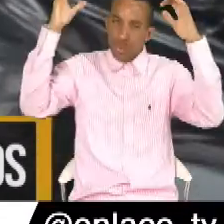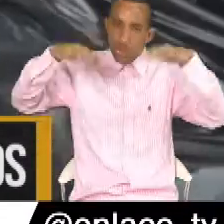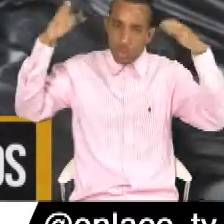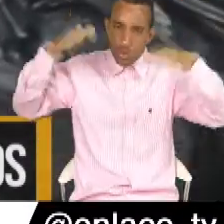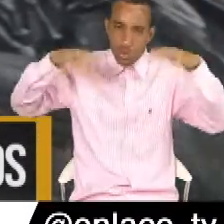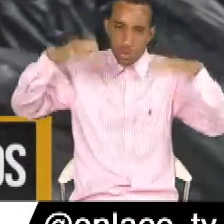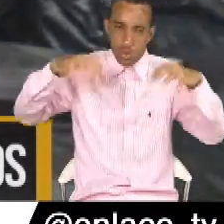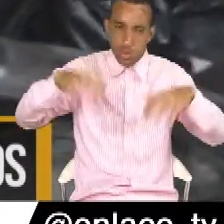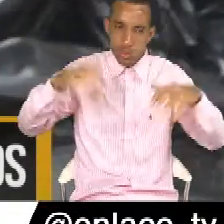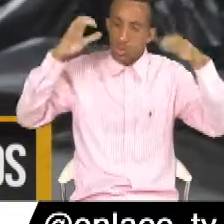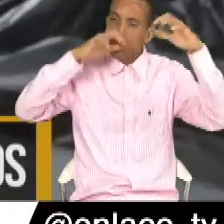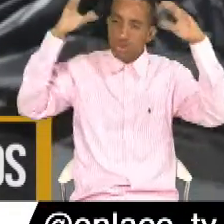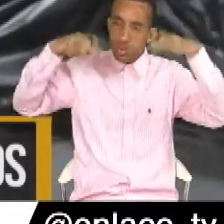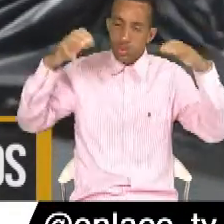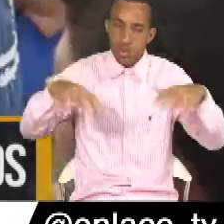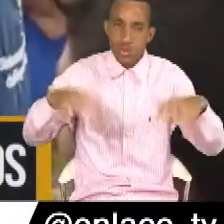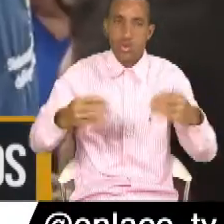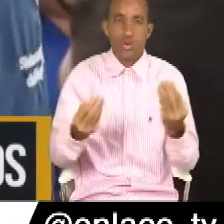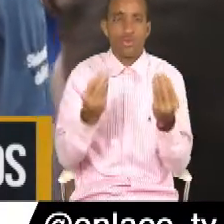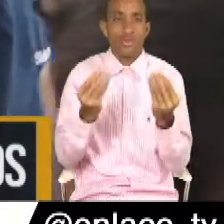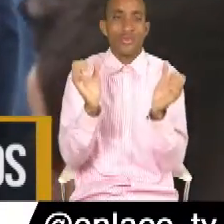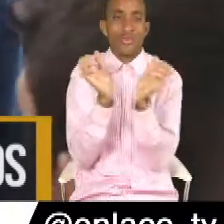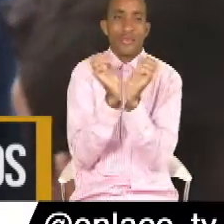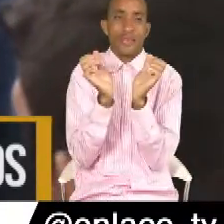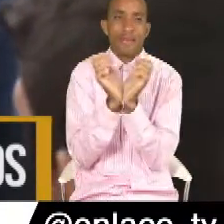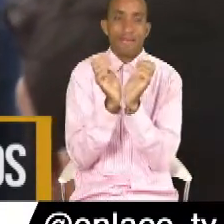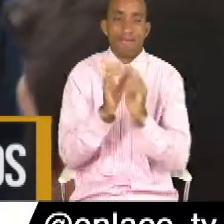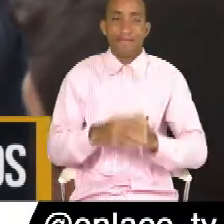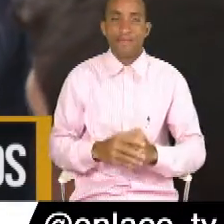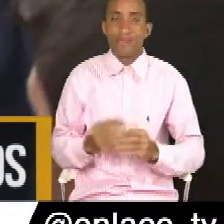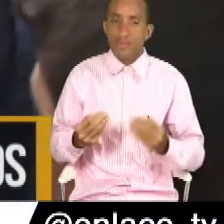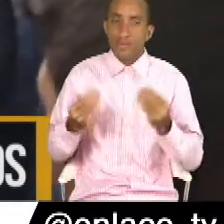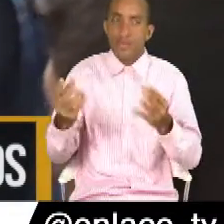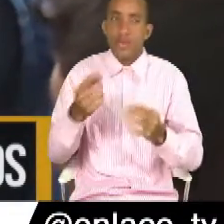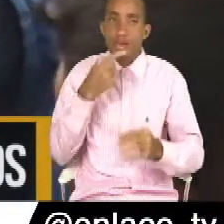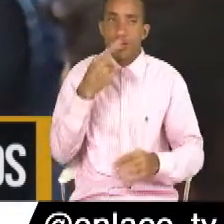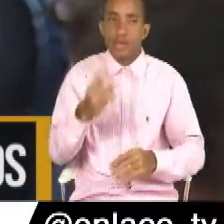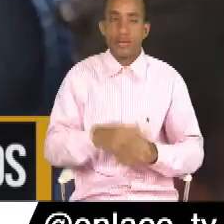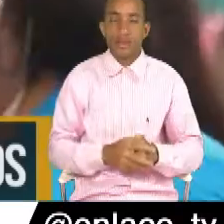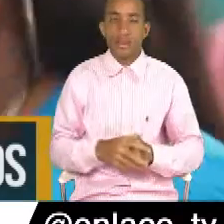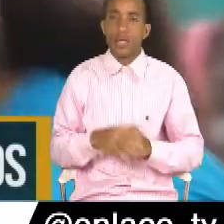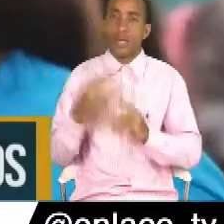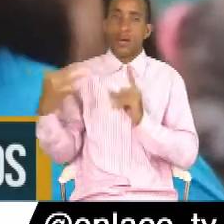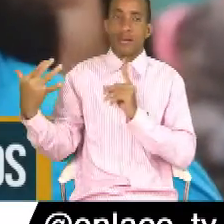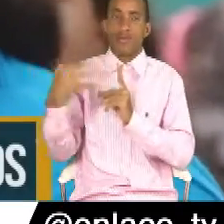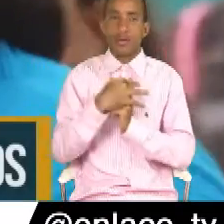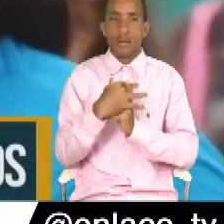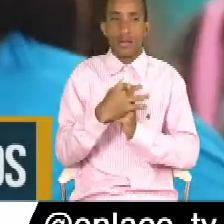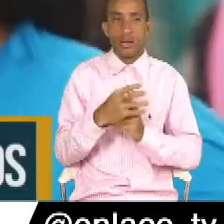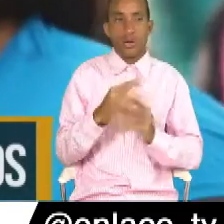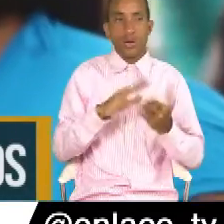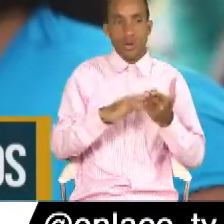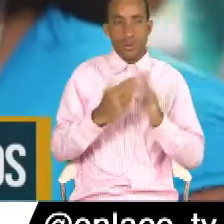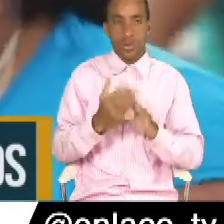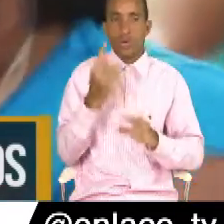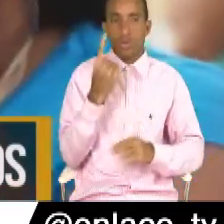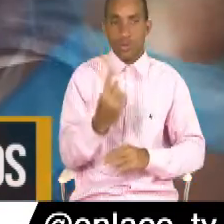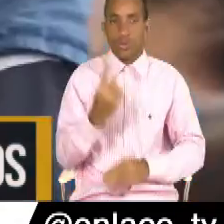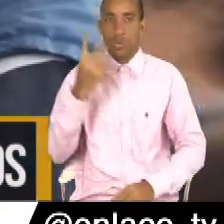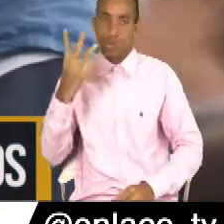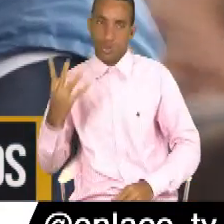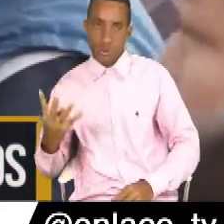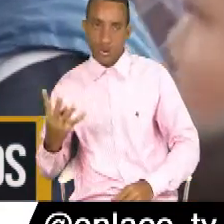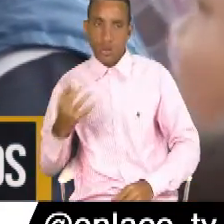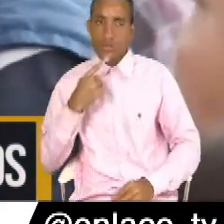que recibieron ayudas humanitarias opinaron sobre las entregas. Damnificados de las comunas 1 y 4 que se encuentran en alto riesgo por